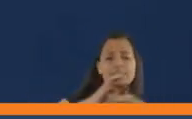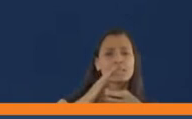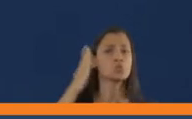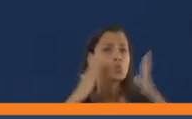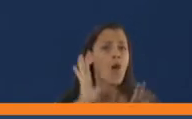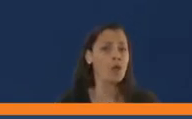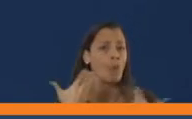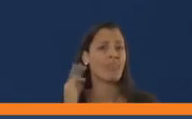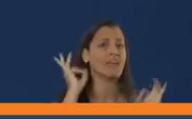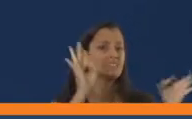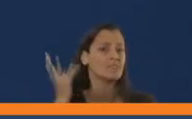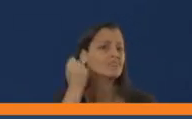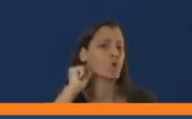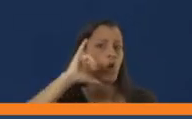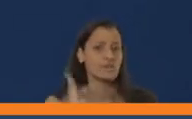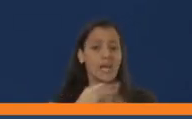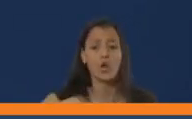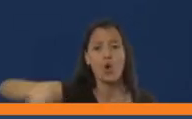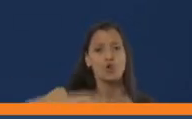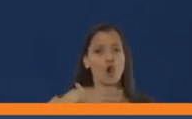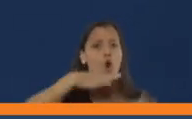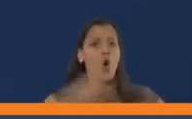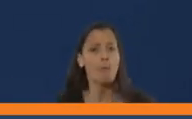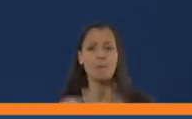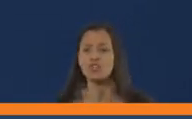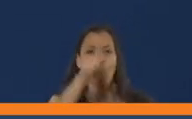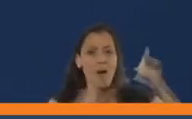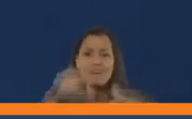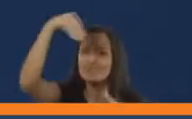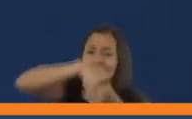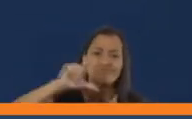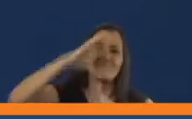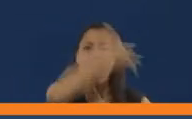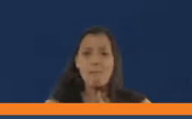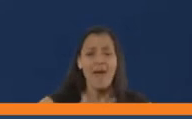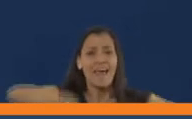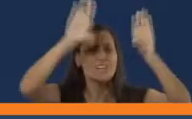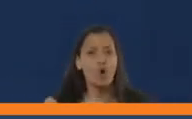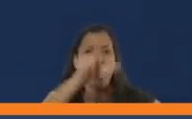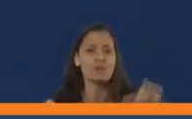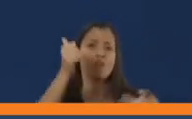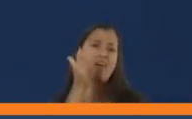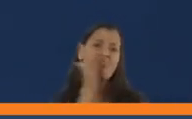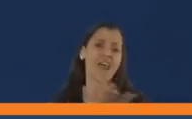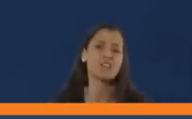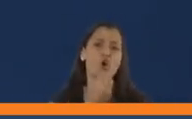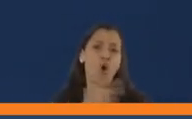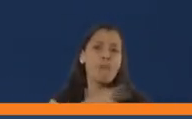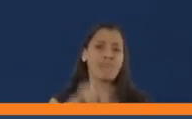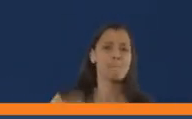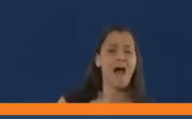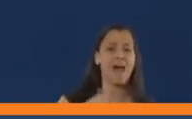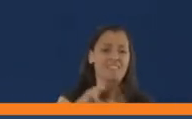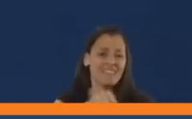nos comprometamos a que todos los seres humanos que habitan nuestro continente tengan derecho al pan a